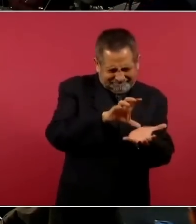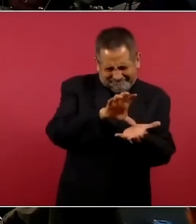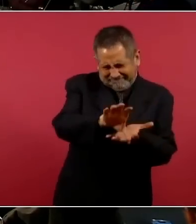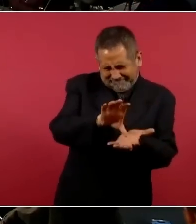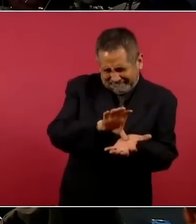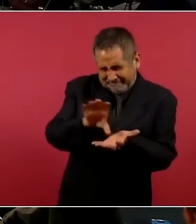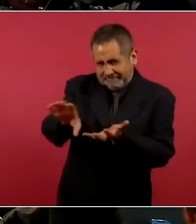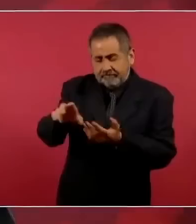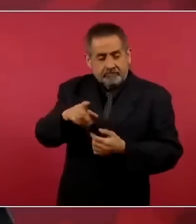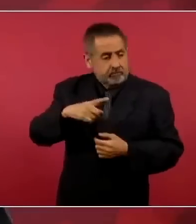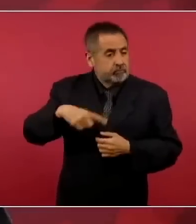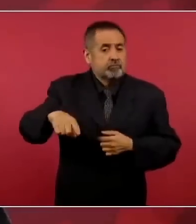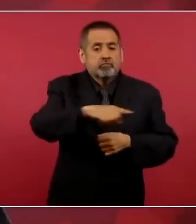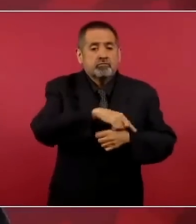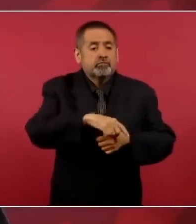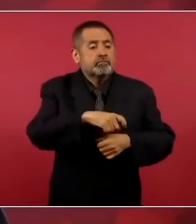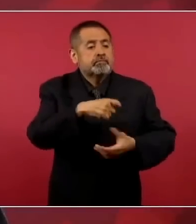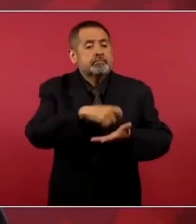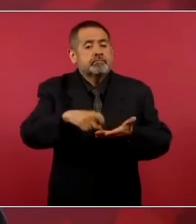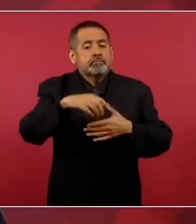a comprar votos.